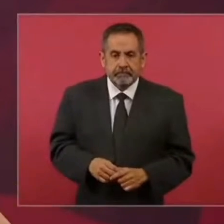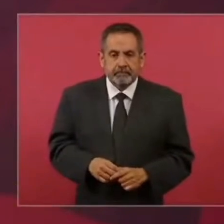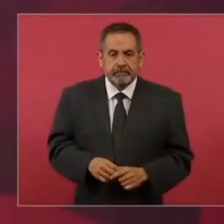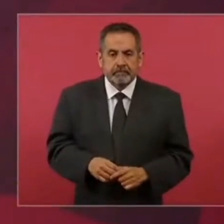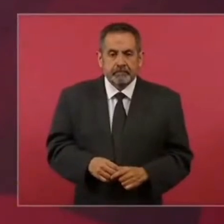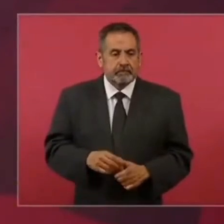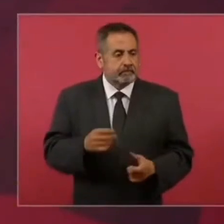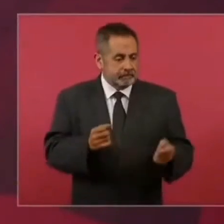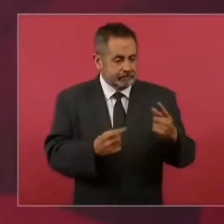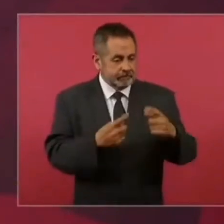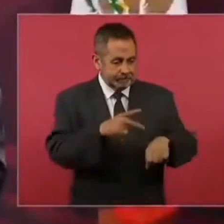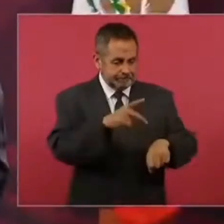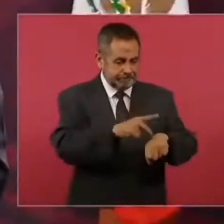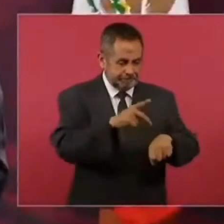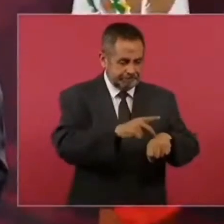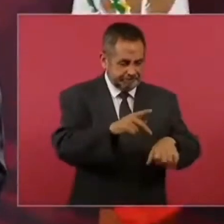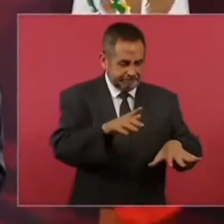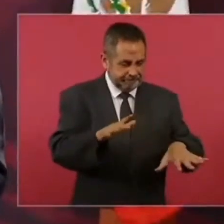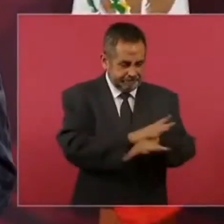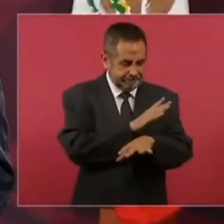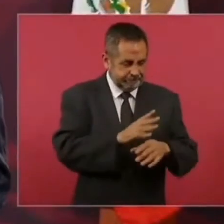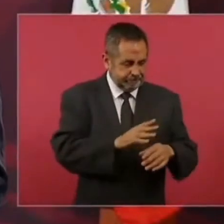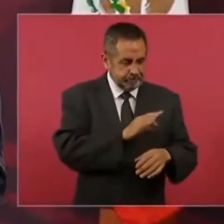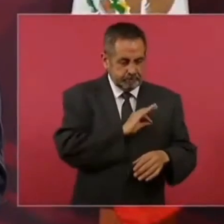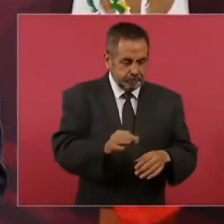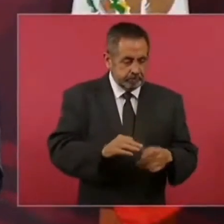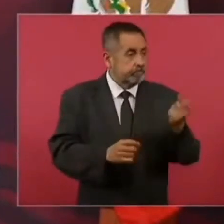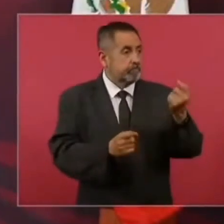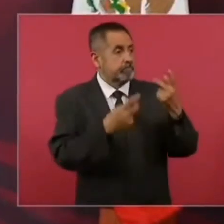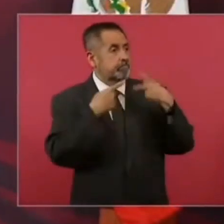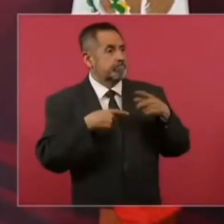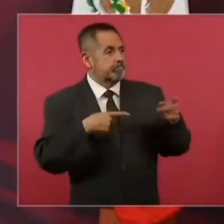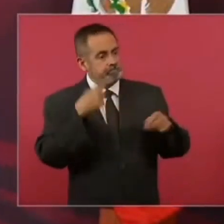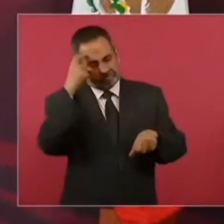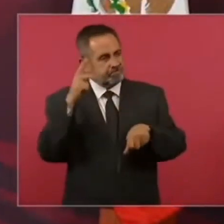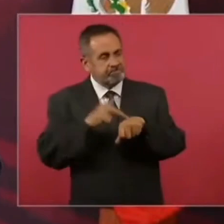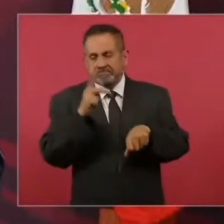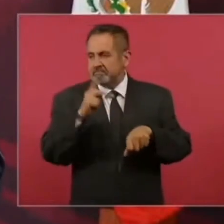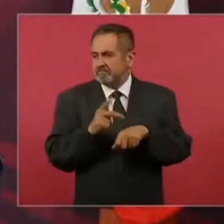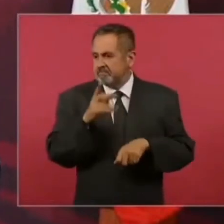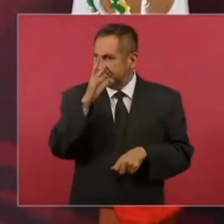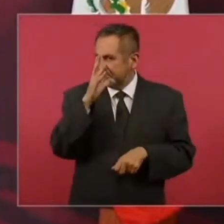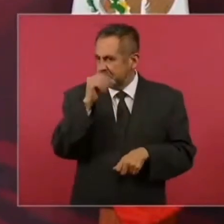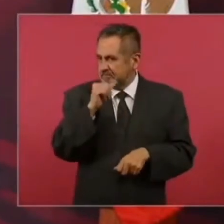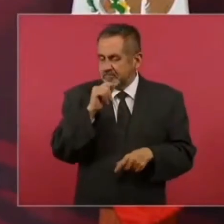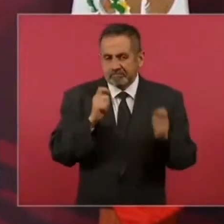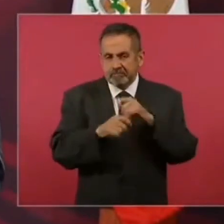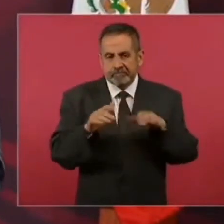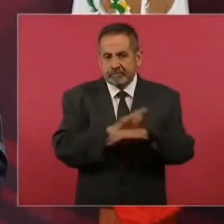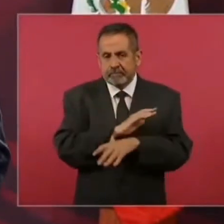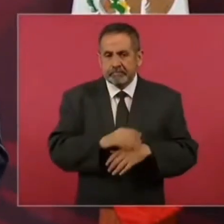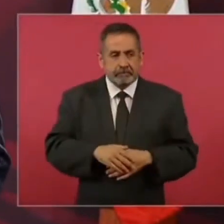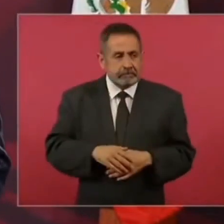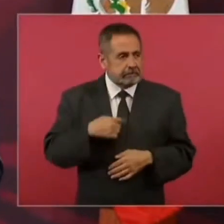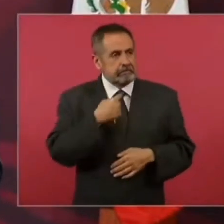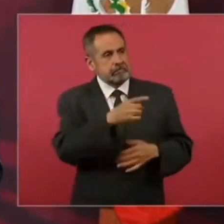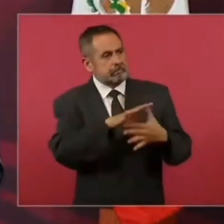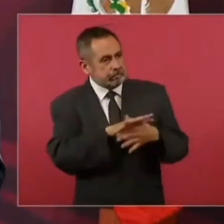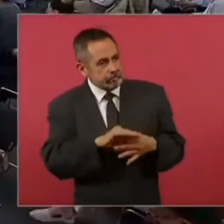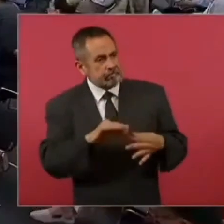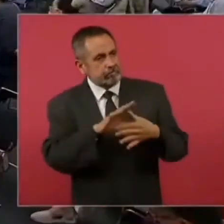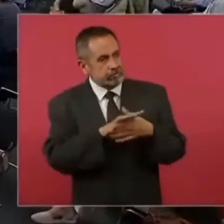hasta las piedras cambian de modo de parecer, es mejor no querer convencerlos porque